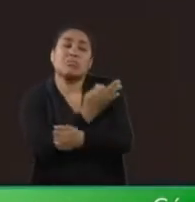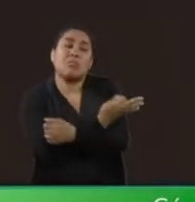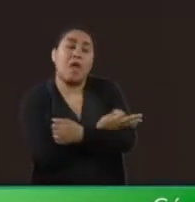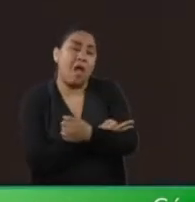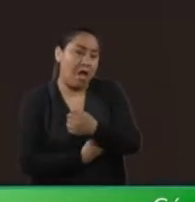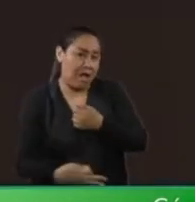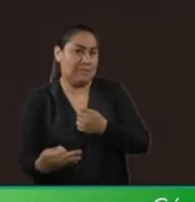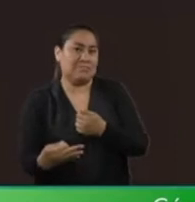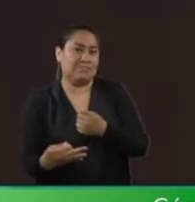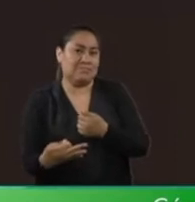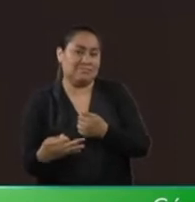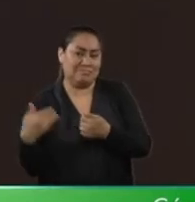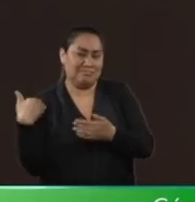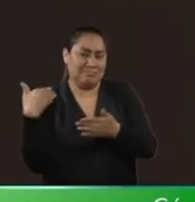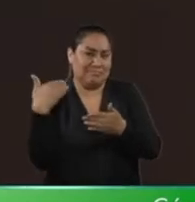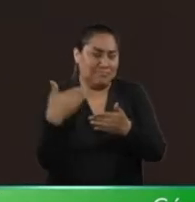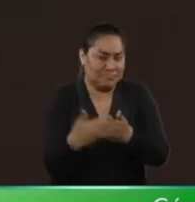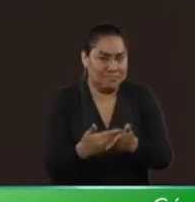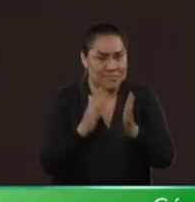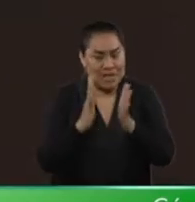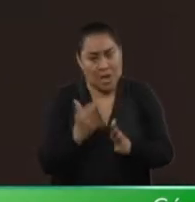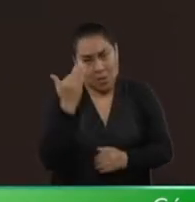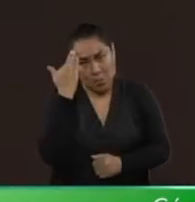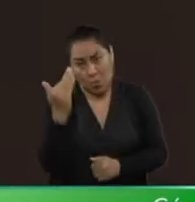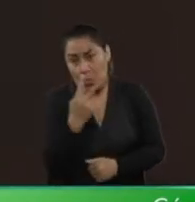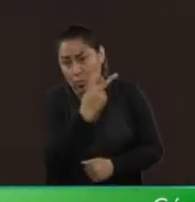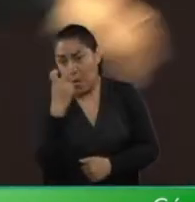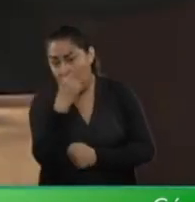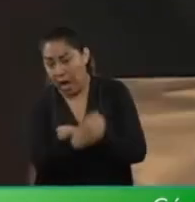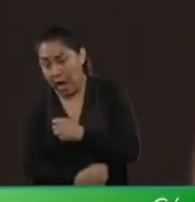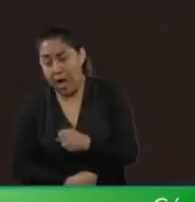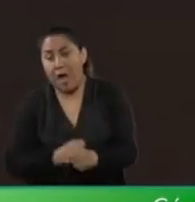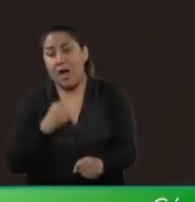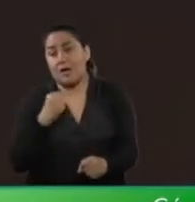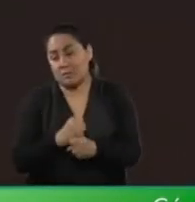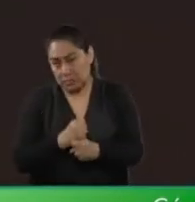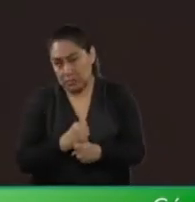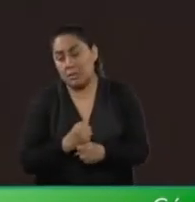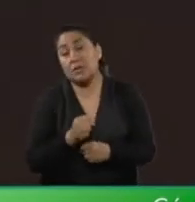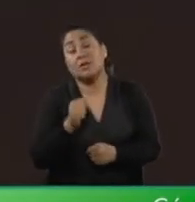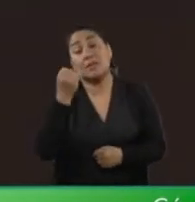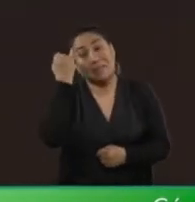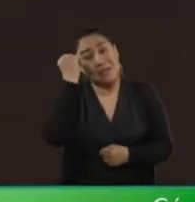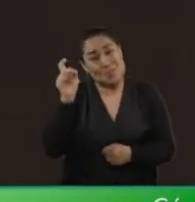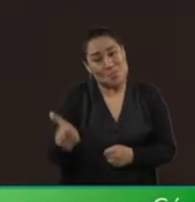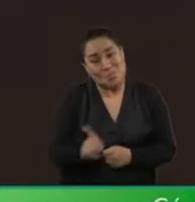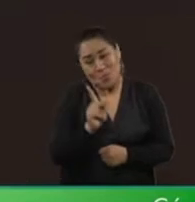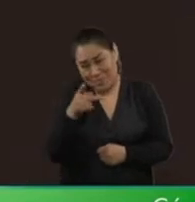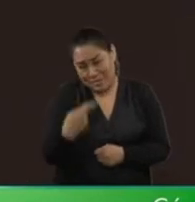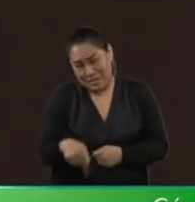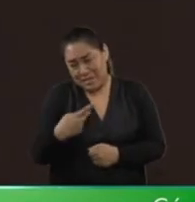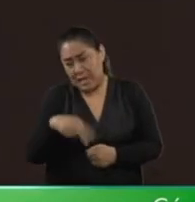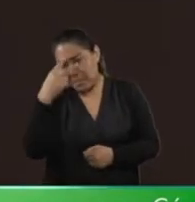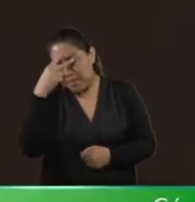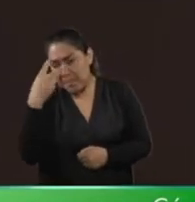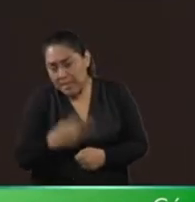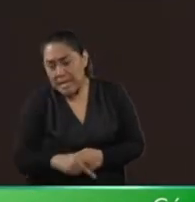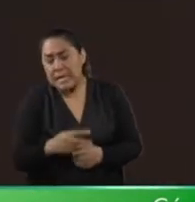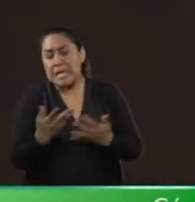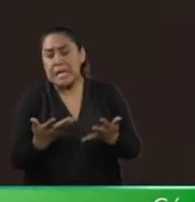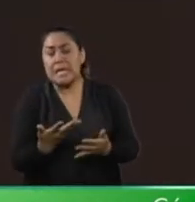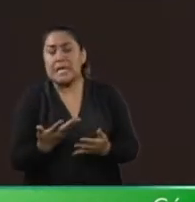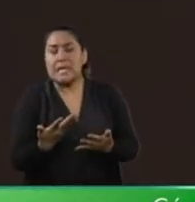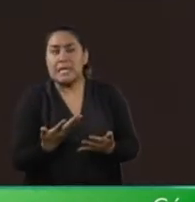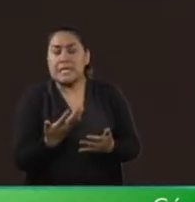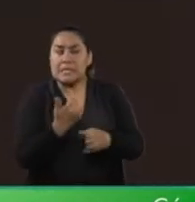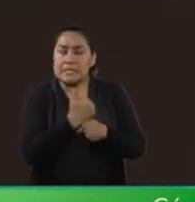realidad mexicana. Han transcurrido más de 200 años, los pueblos indígenas en México han tenido que vivir